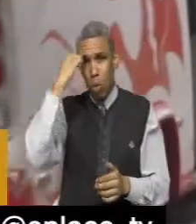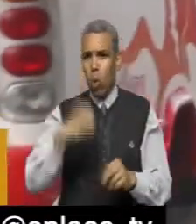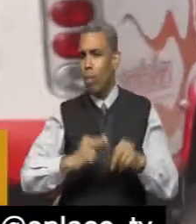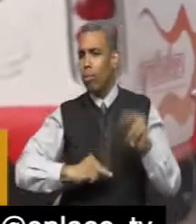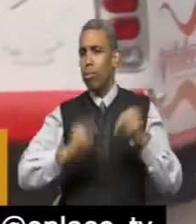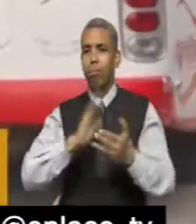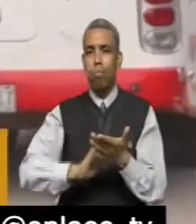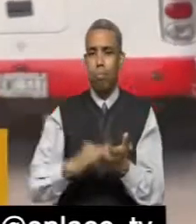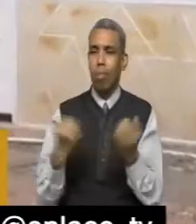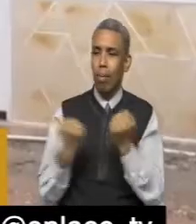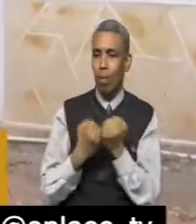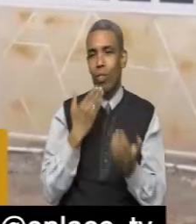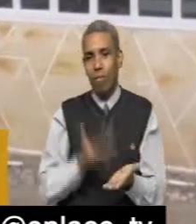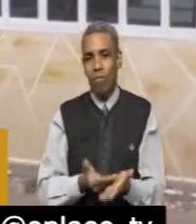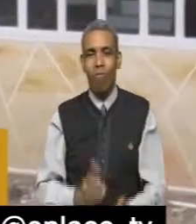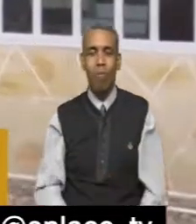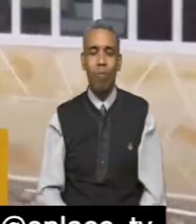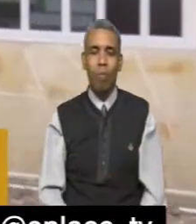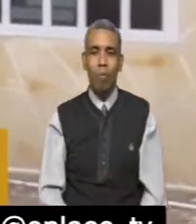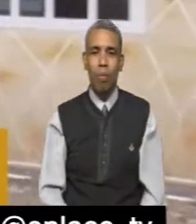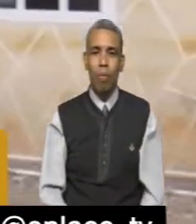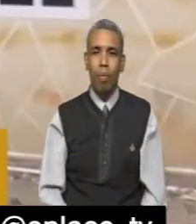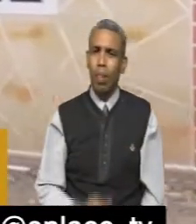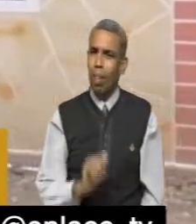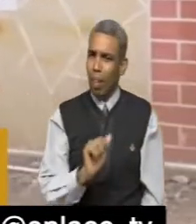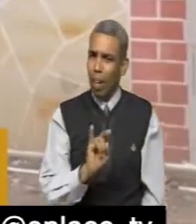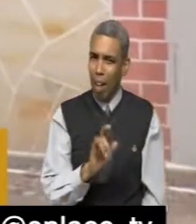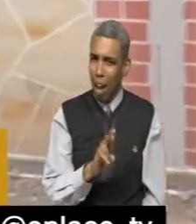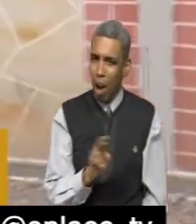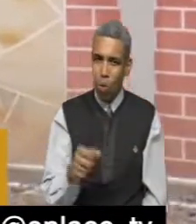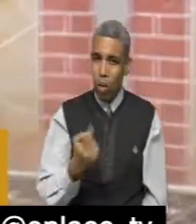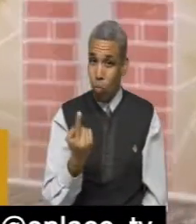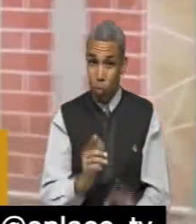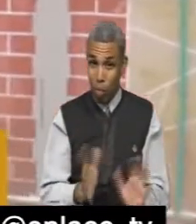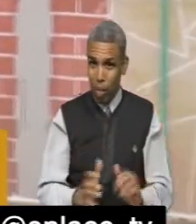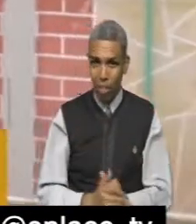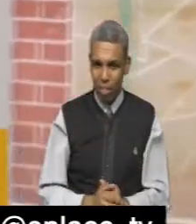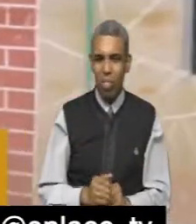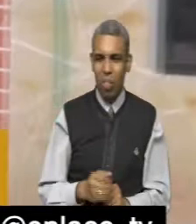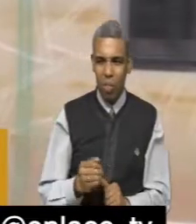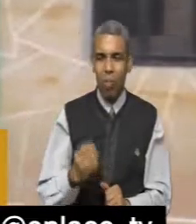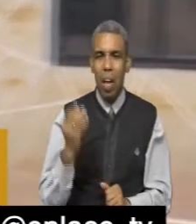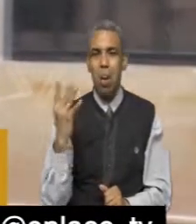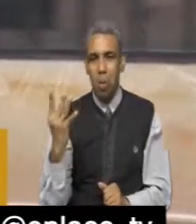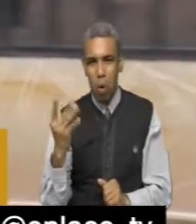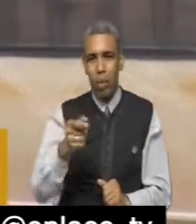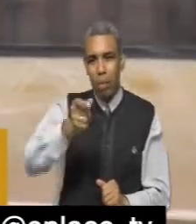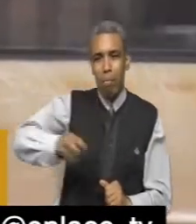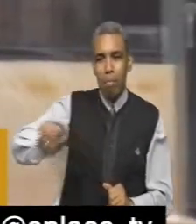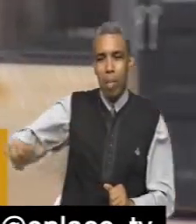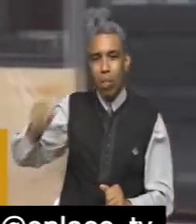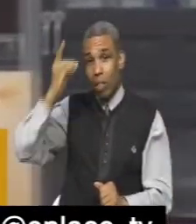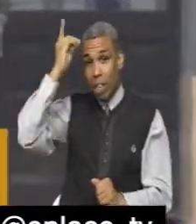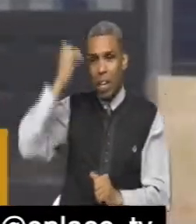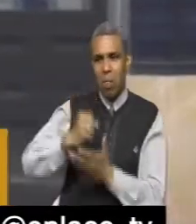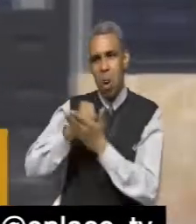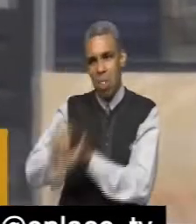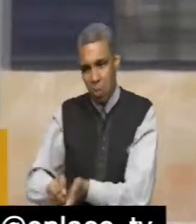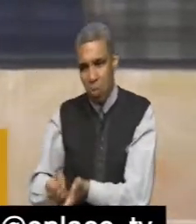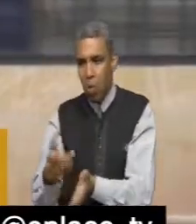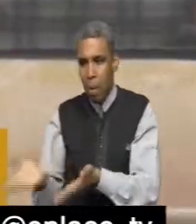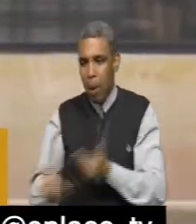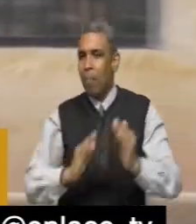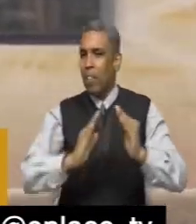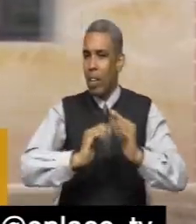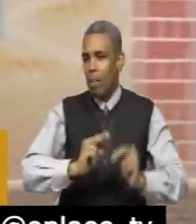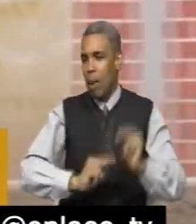que hoy en día vamos a tener. Como Aura, otras 4 familias en las próximas horas recibirán las llaves de su casa de manos del alcalde Darío Echeverri, en la